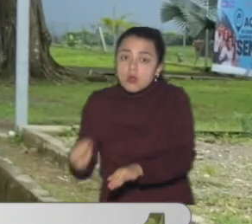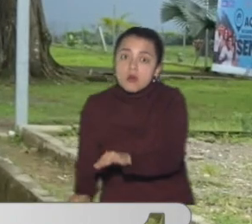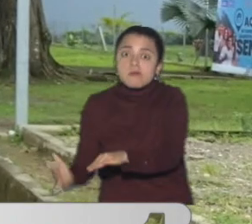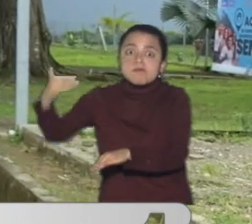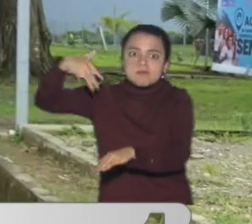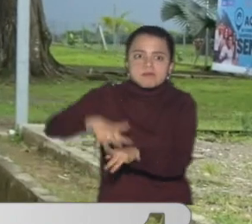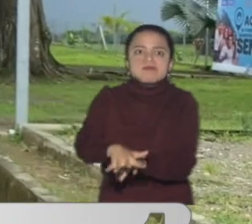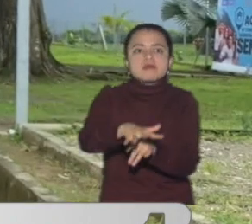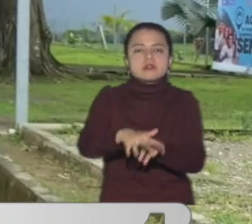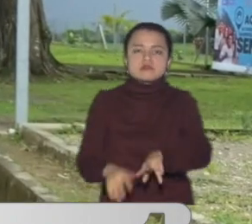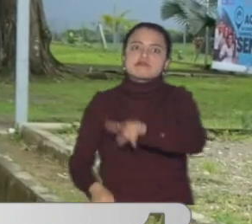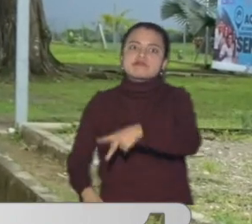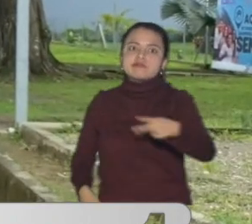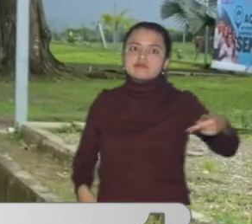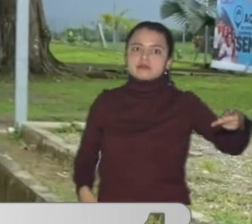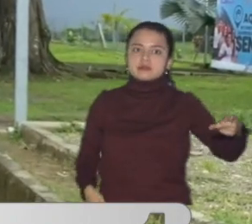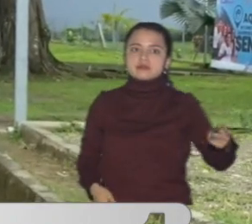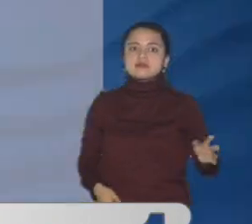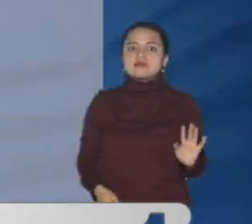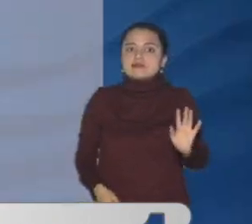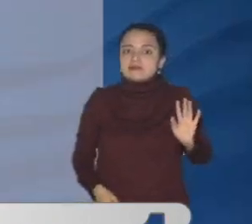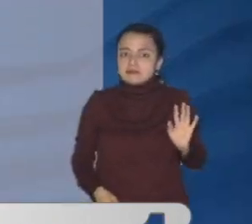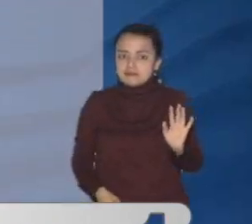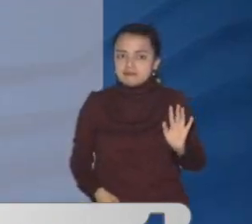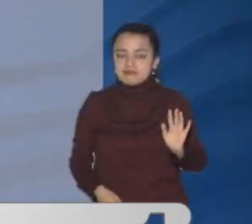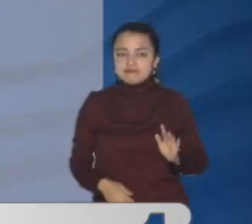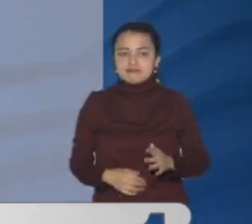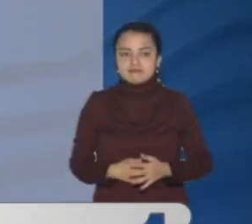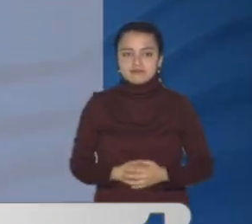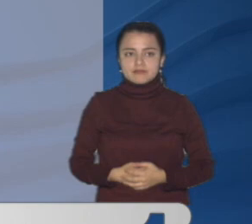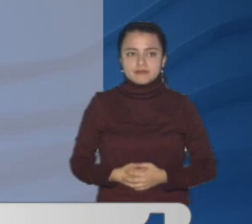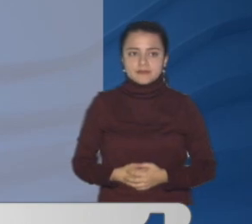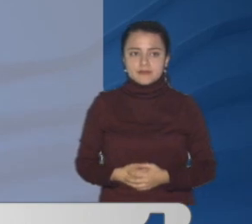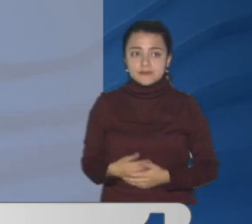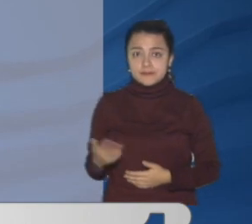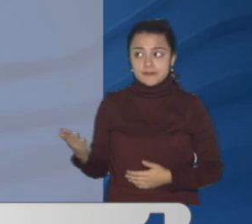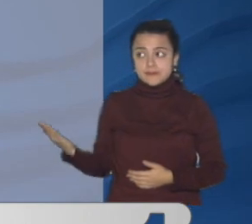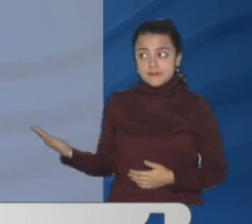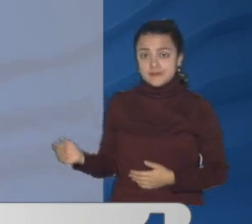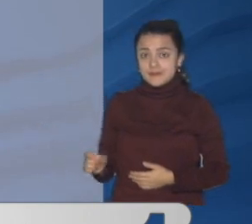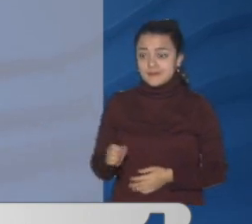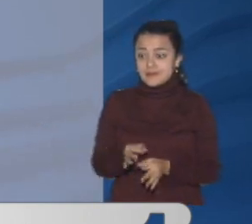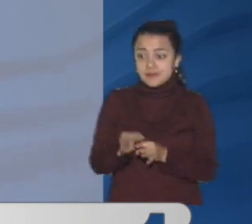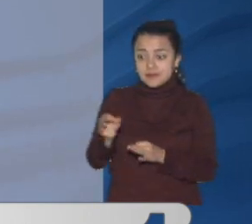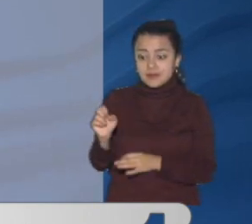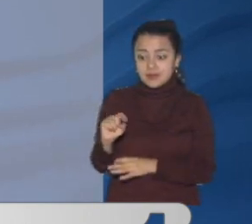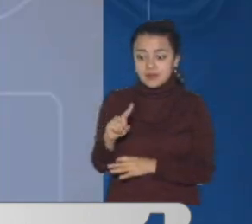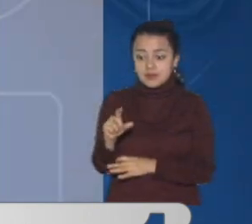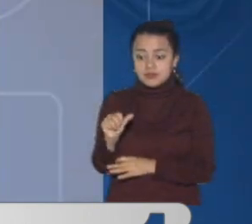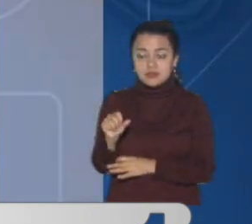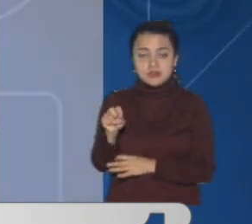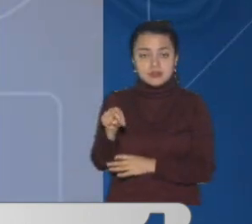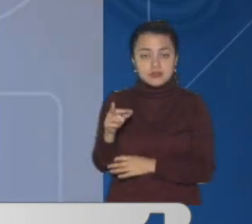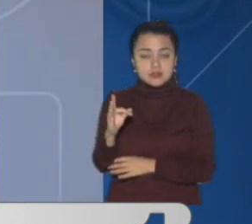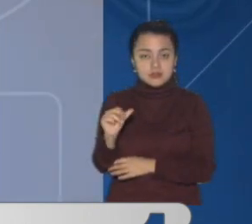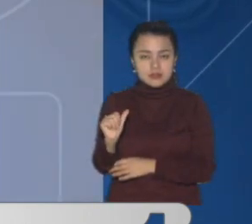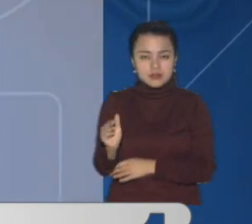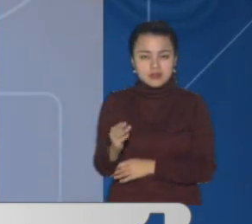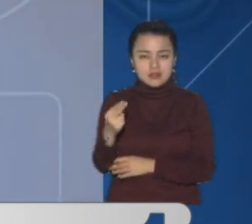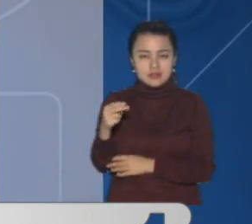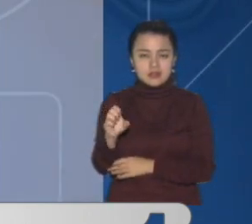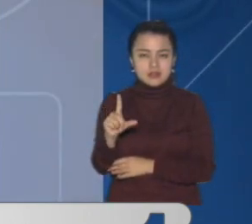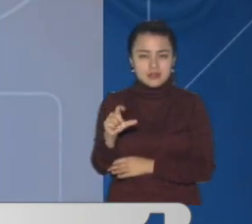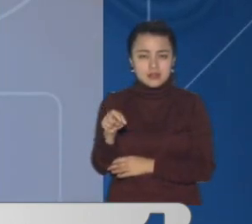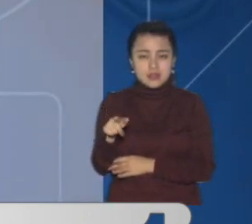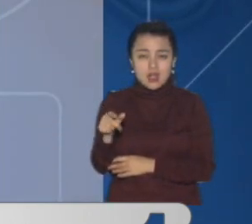pues al parecer es arrastrado por esto. En el corregimiento de Santa Elena se presentó una fuerte granizada afectando cultivos